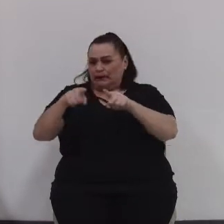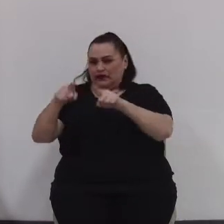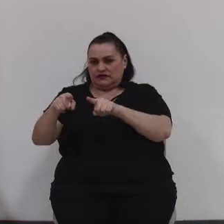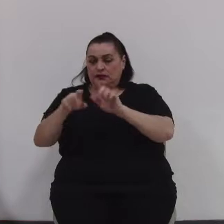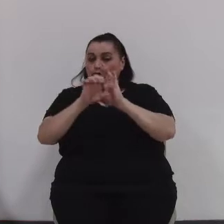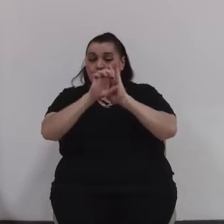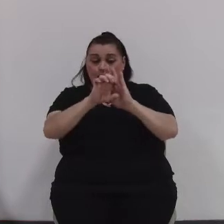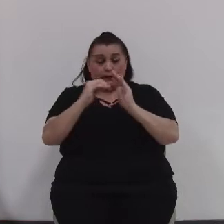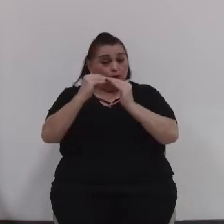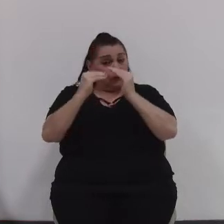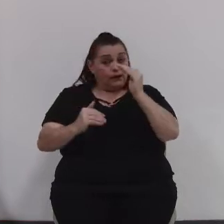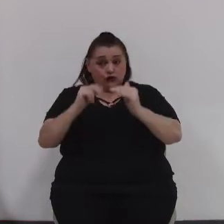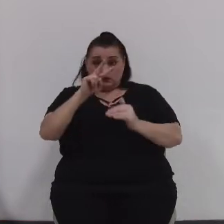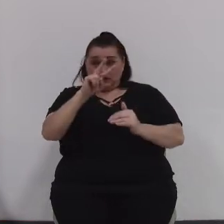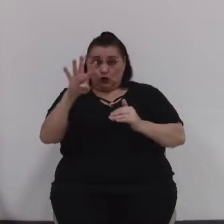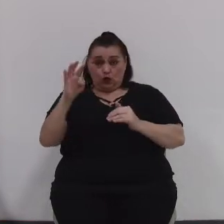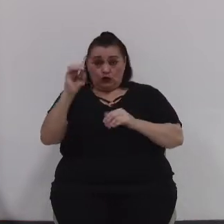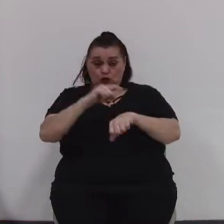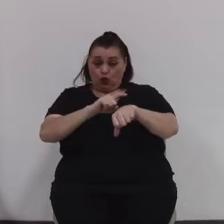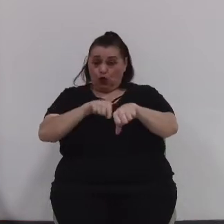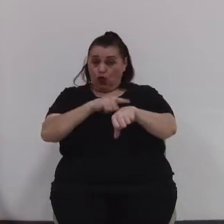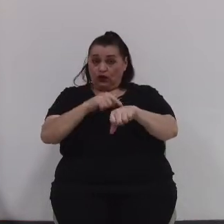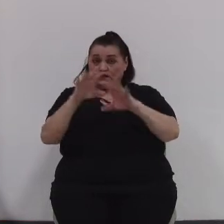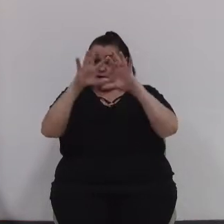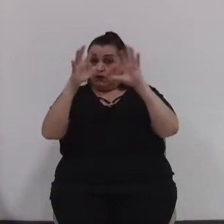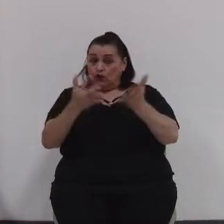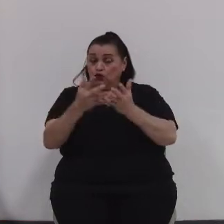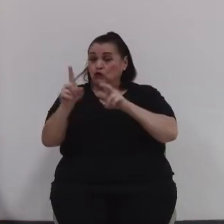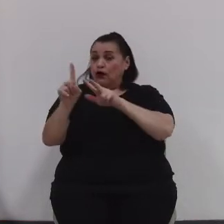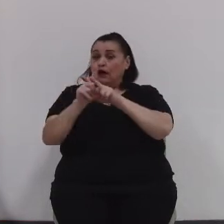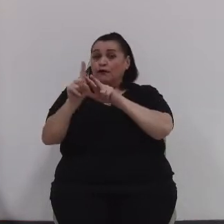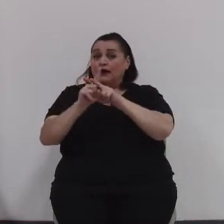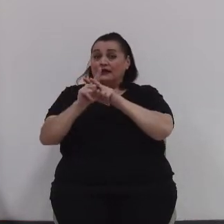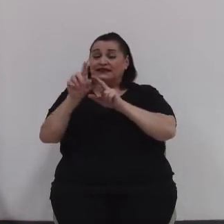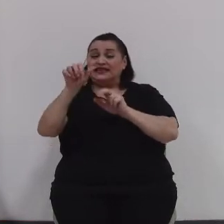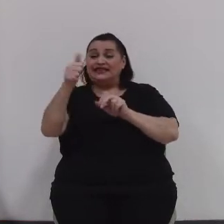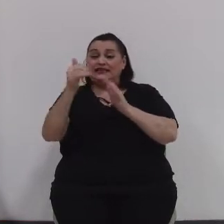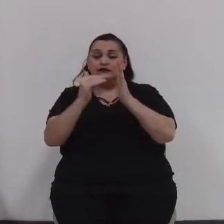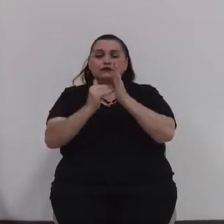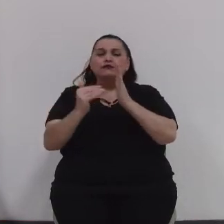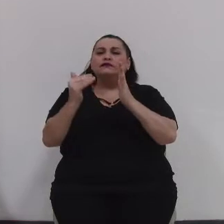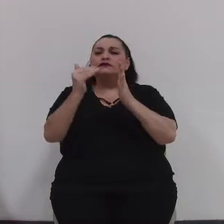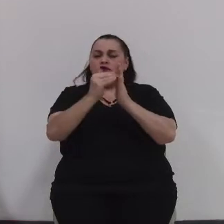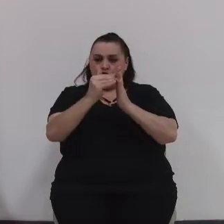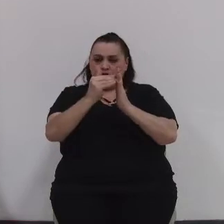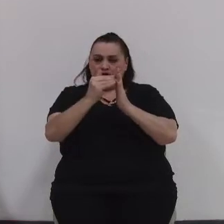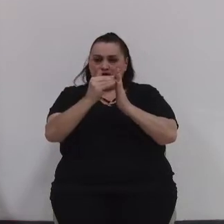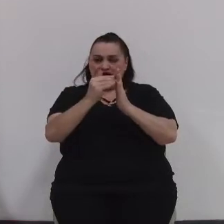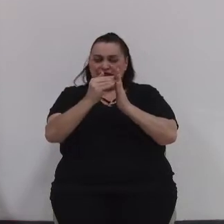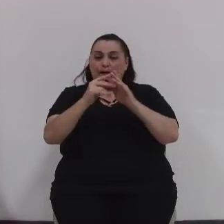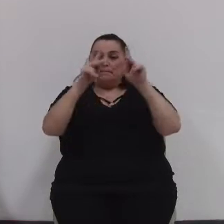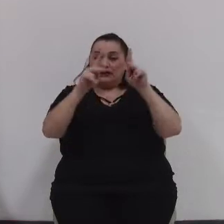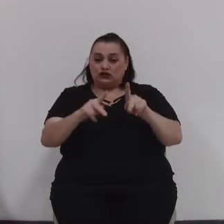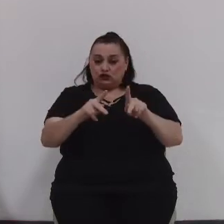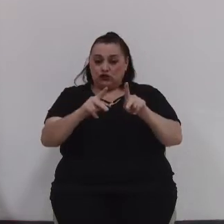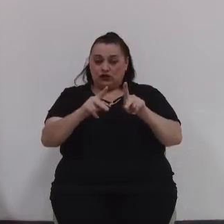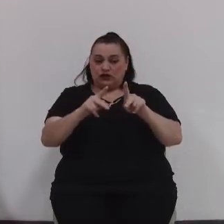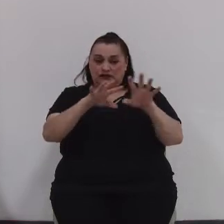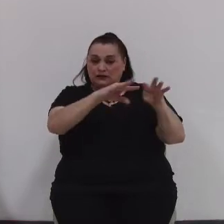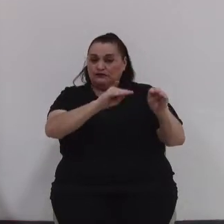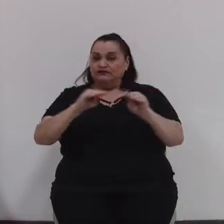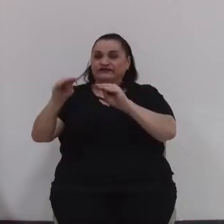en menos de 24 horas en el mundo aparecieron 10 millones de desplazados climáticos, si es